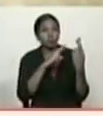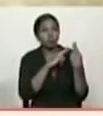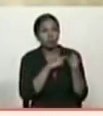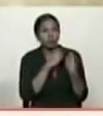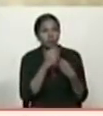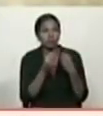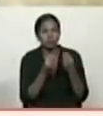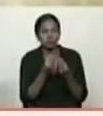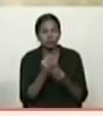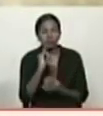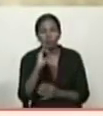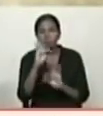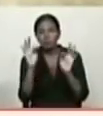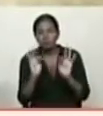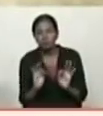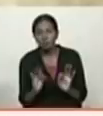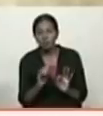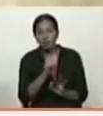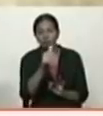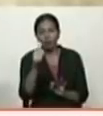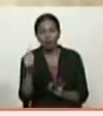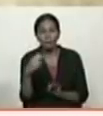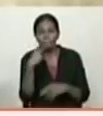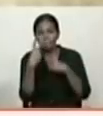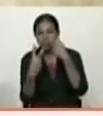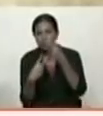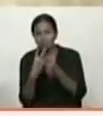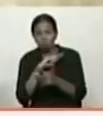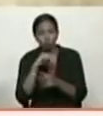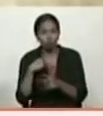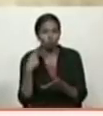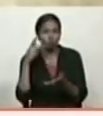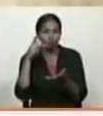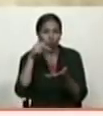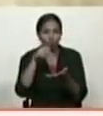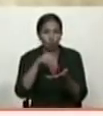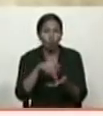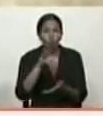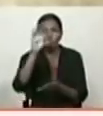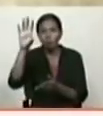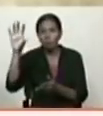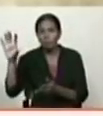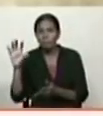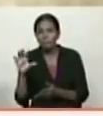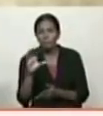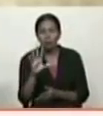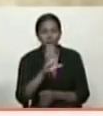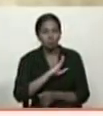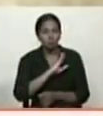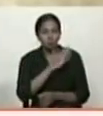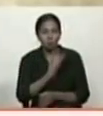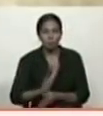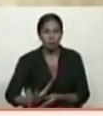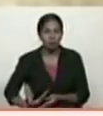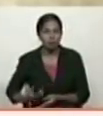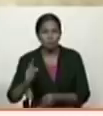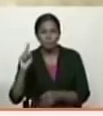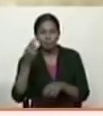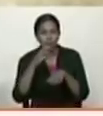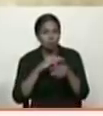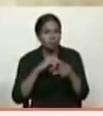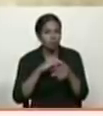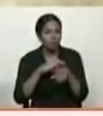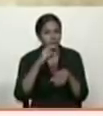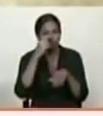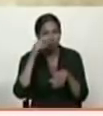Hemos de decir que en cada visita que hicimos, los países visitados sus presidentes, sus primeros ministros,